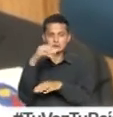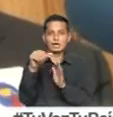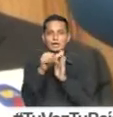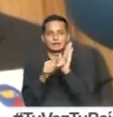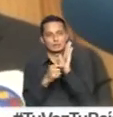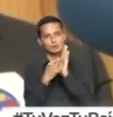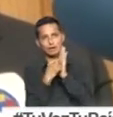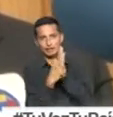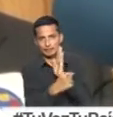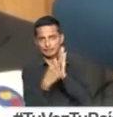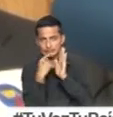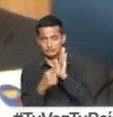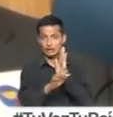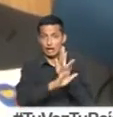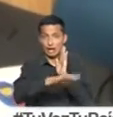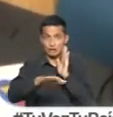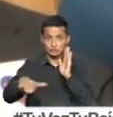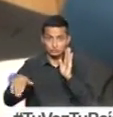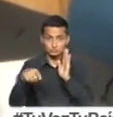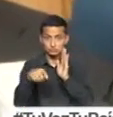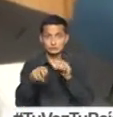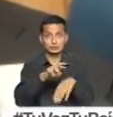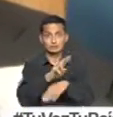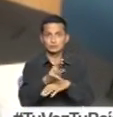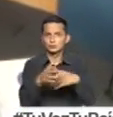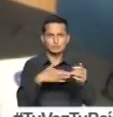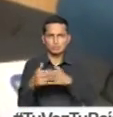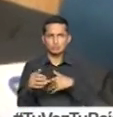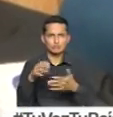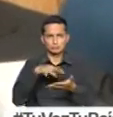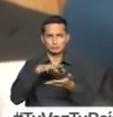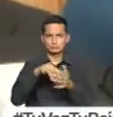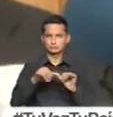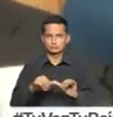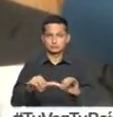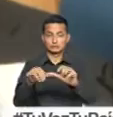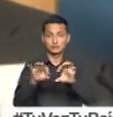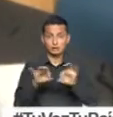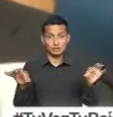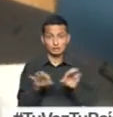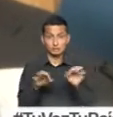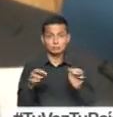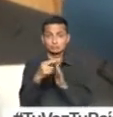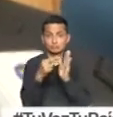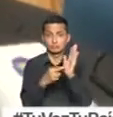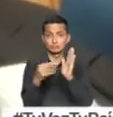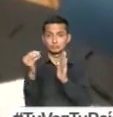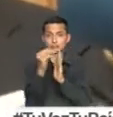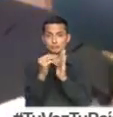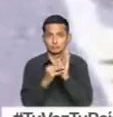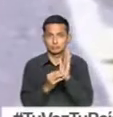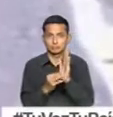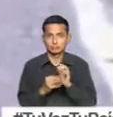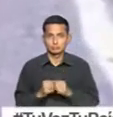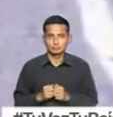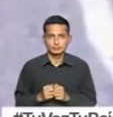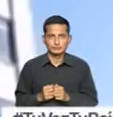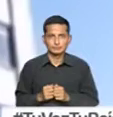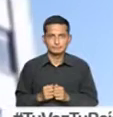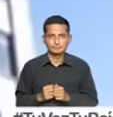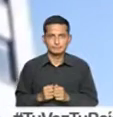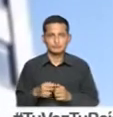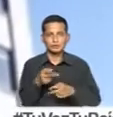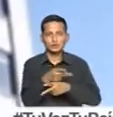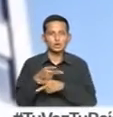artículo donde se dice que los estudiantes tienen que continuar con normalidad y los registros y los títulos serán registrados en la CNESID a través de la Secretaría. El Consejo